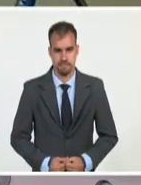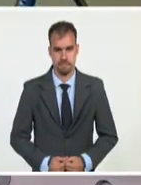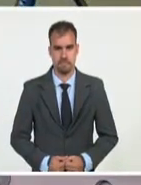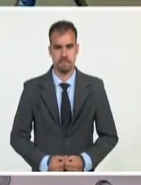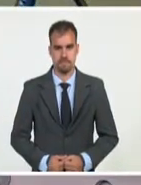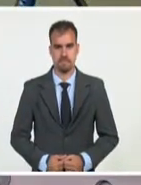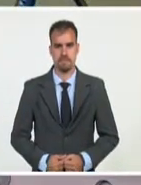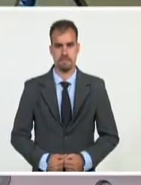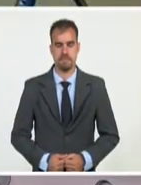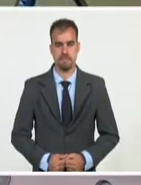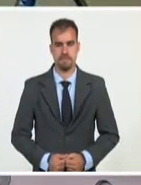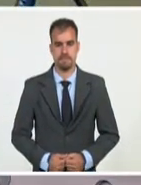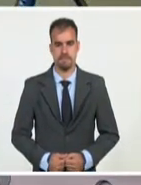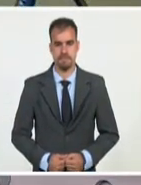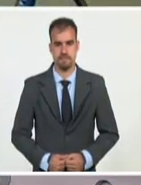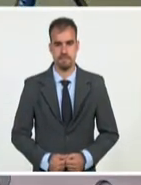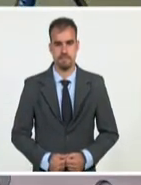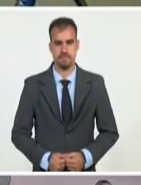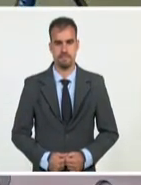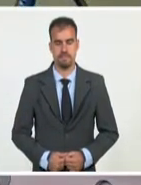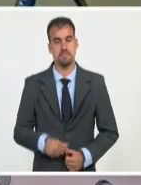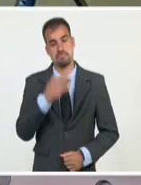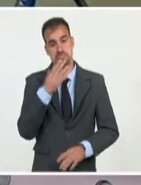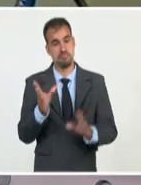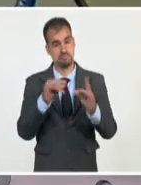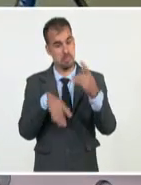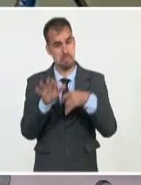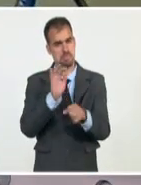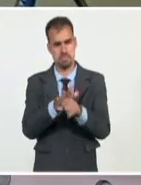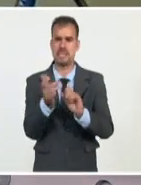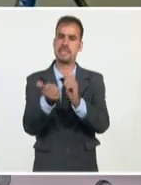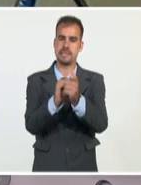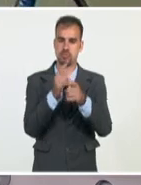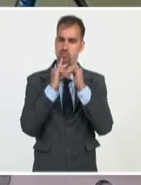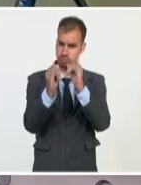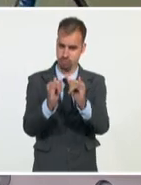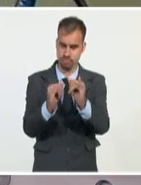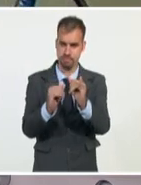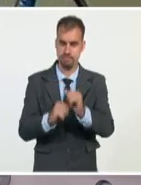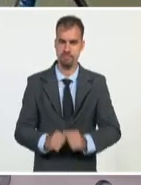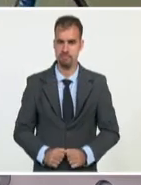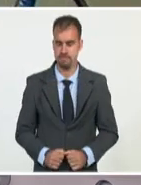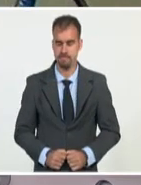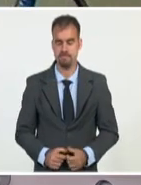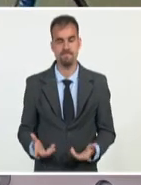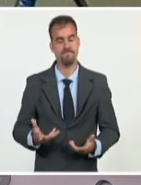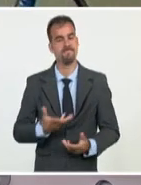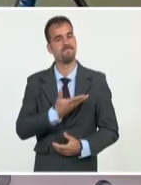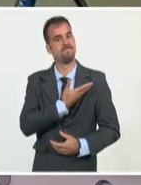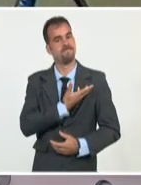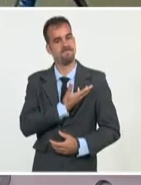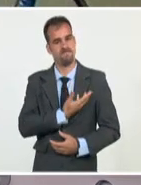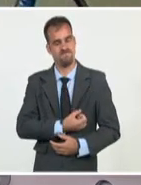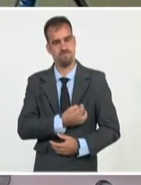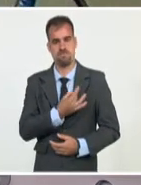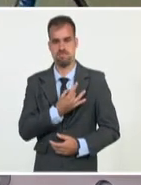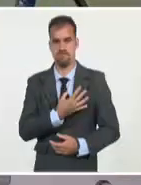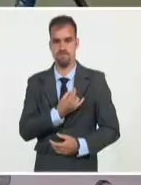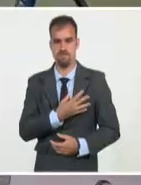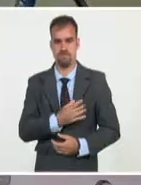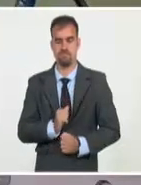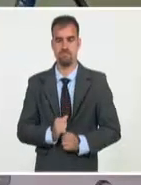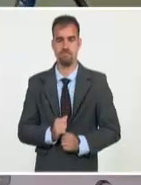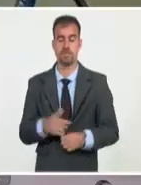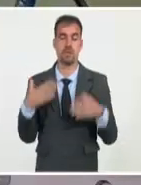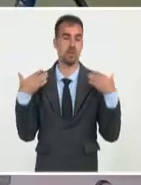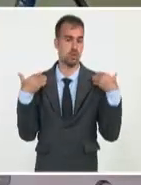Buenas noches, ya comenzamos nuestro segmento deportivo en la emisión estelar. Con profundo dolor, la dirección del INDER informa